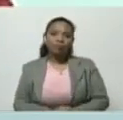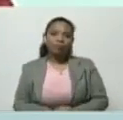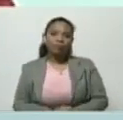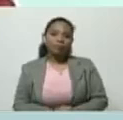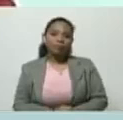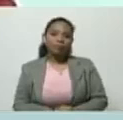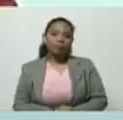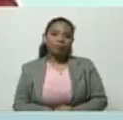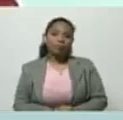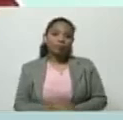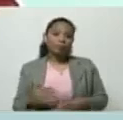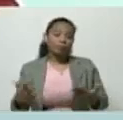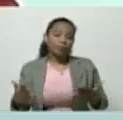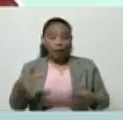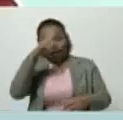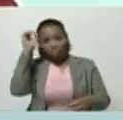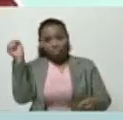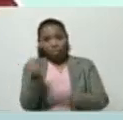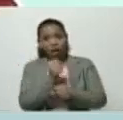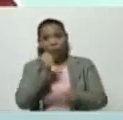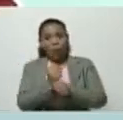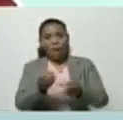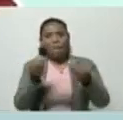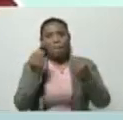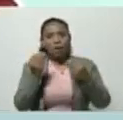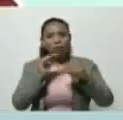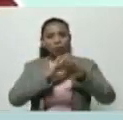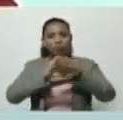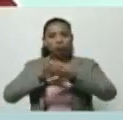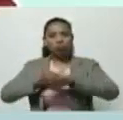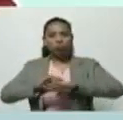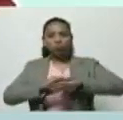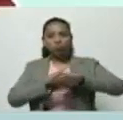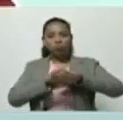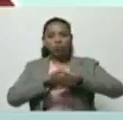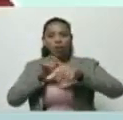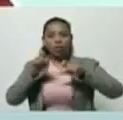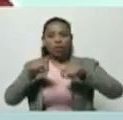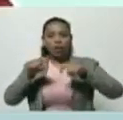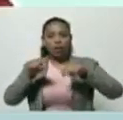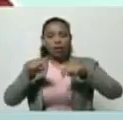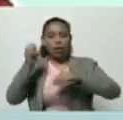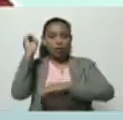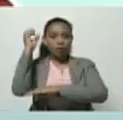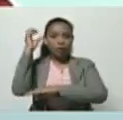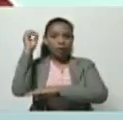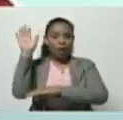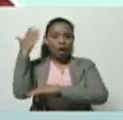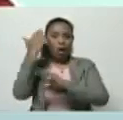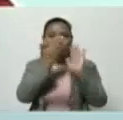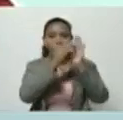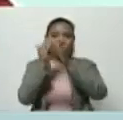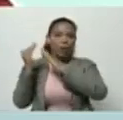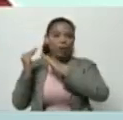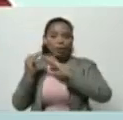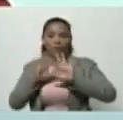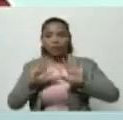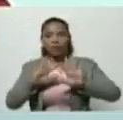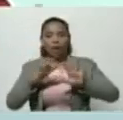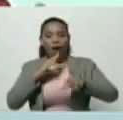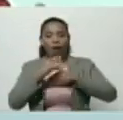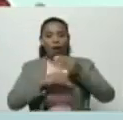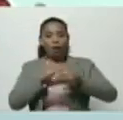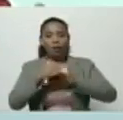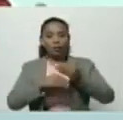de hecho, el trabajo para la convocatoria de esta asamblea en las comunidades ya lo está